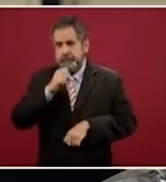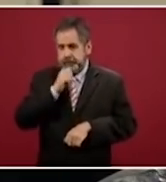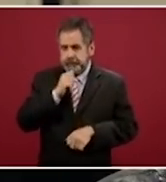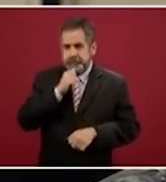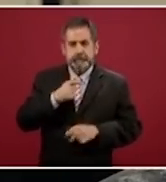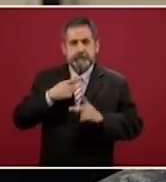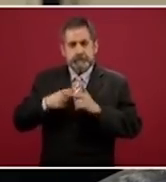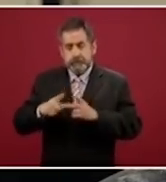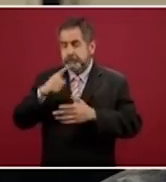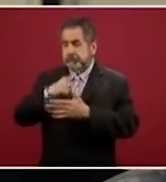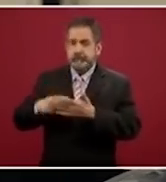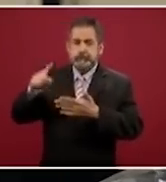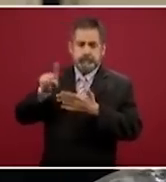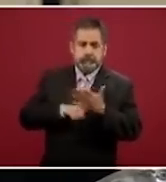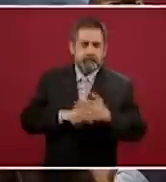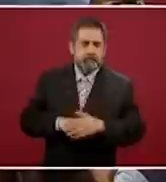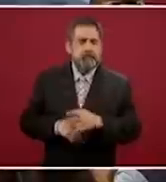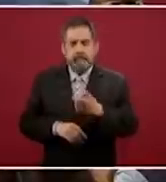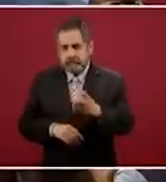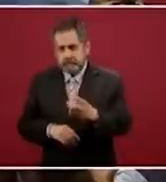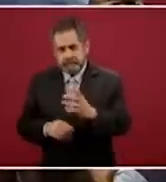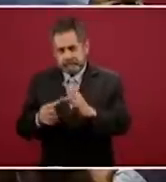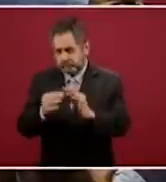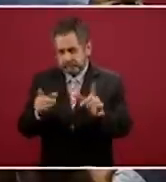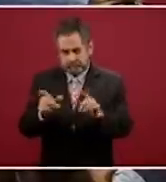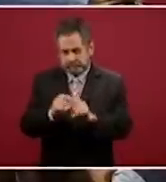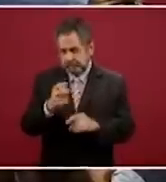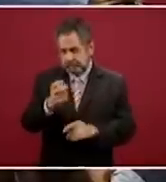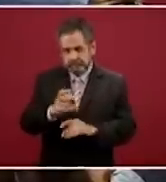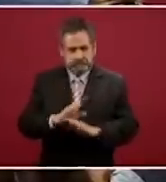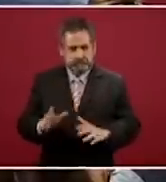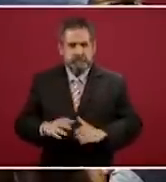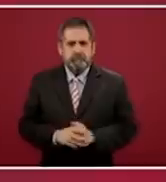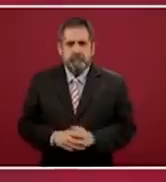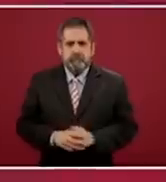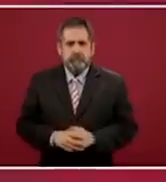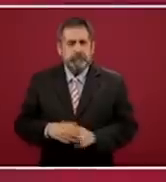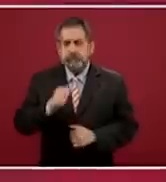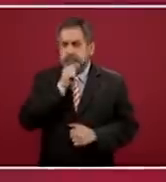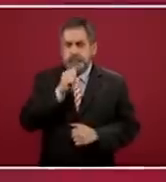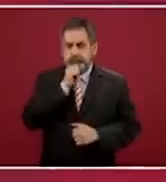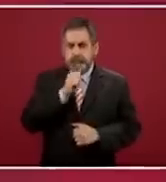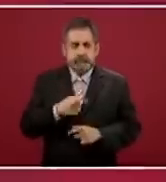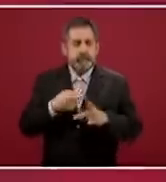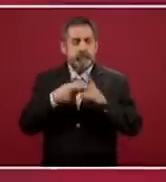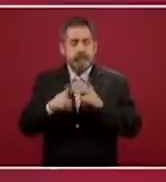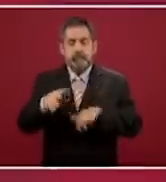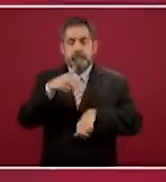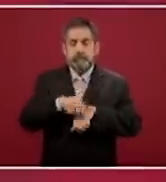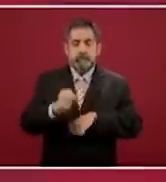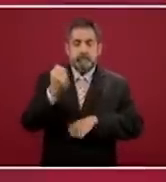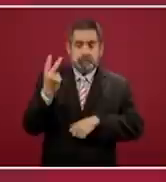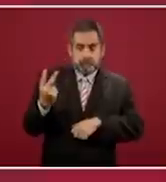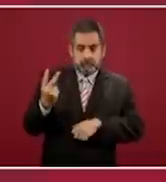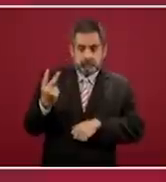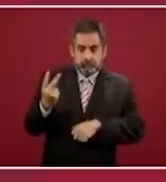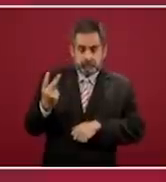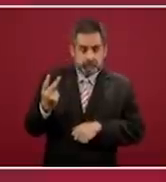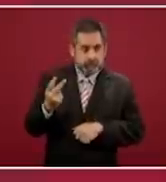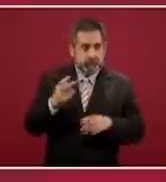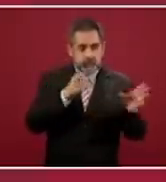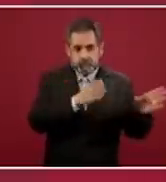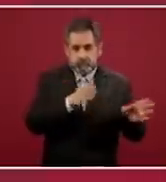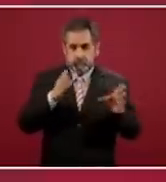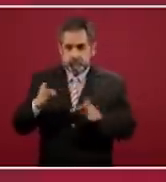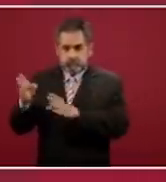estas medidas en las que usted… Es correcto, usted lo resume de manera correcta. No hemos entrado en la etapa 2 o escenario